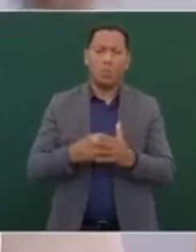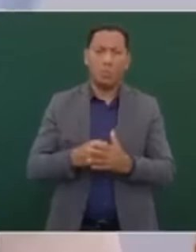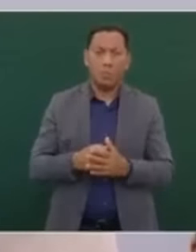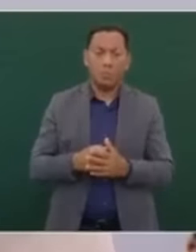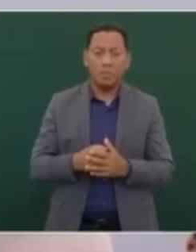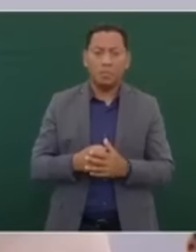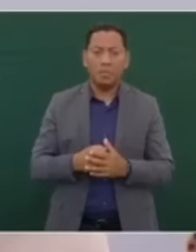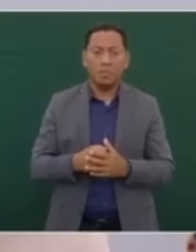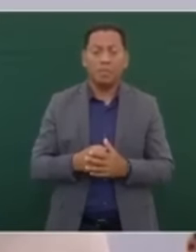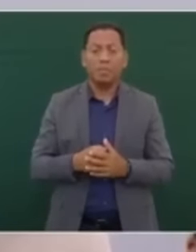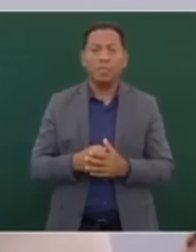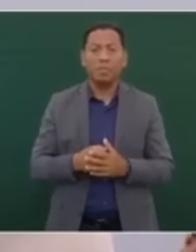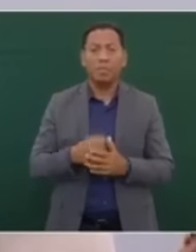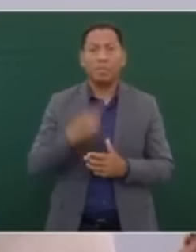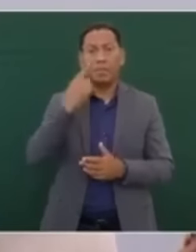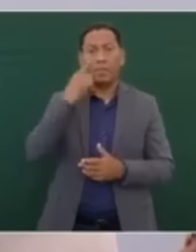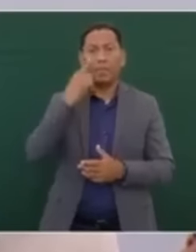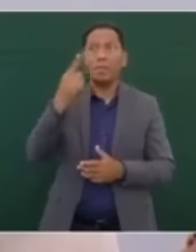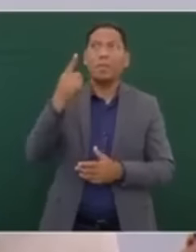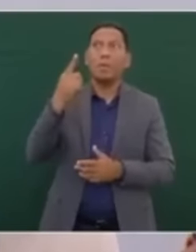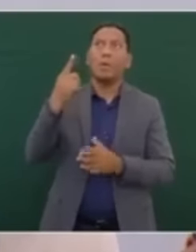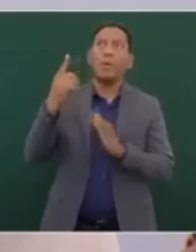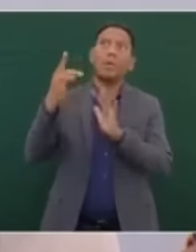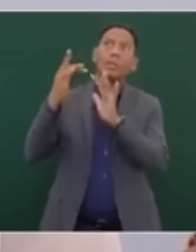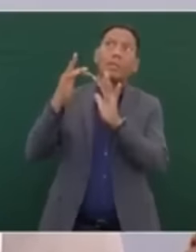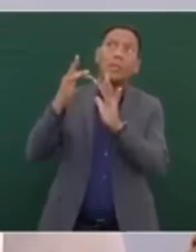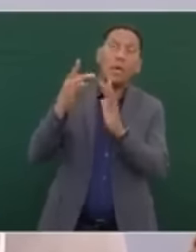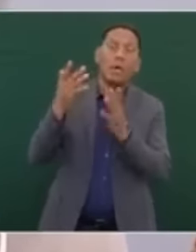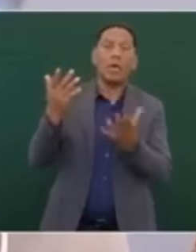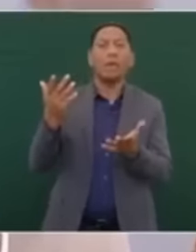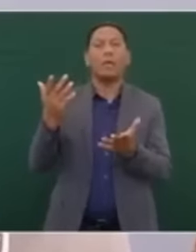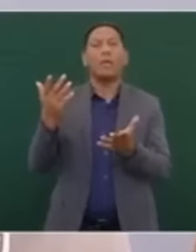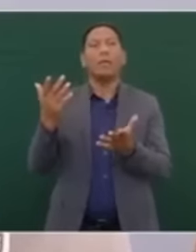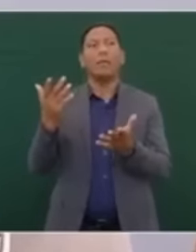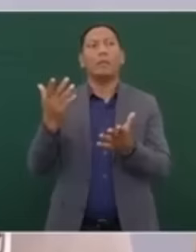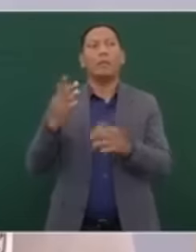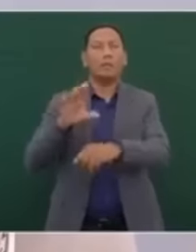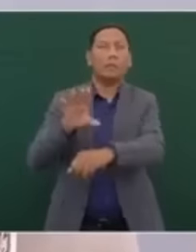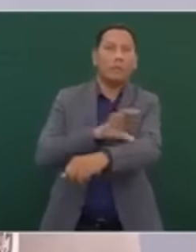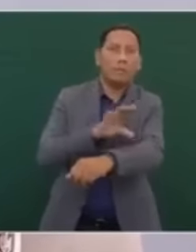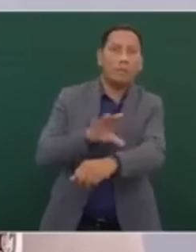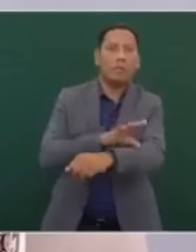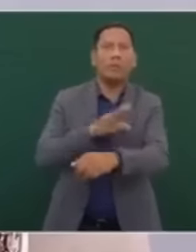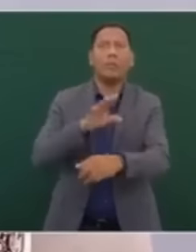y que el satélite, y que la fibra óptica, y que las antenas.